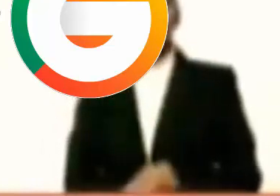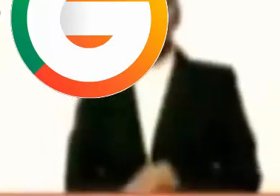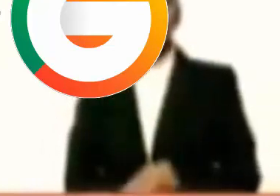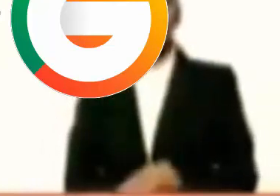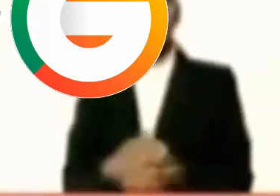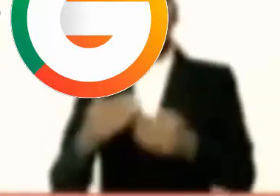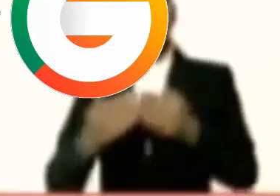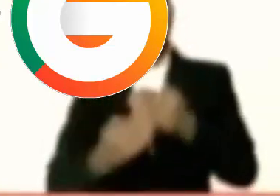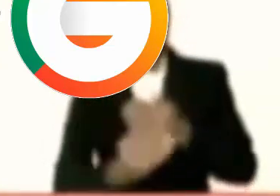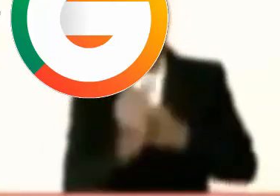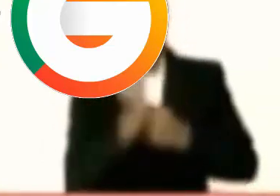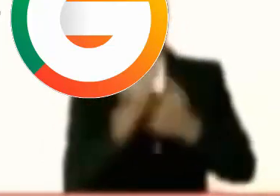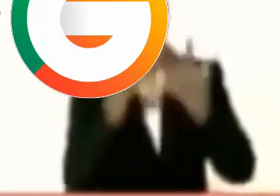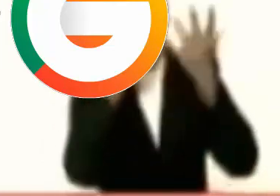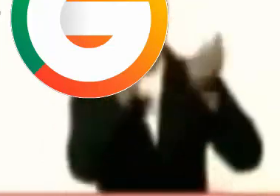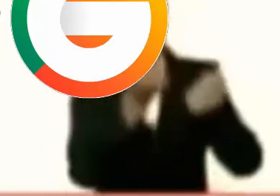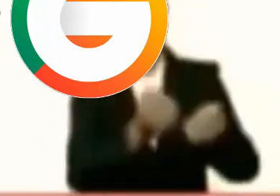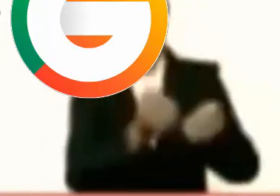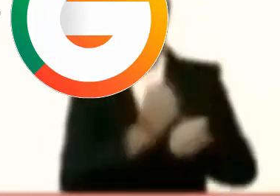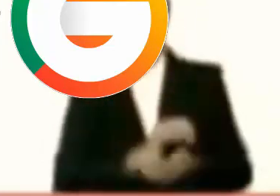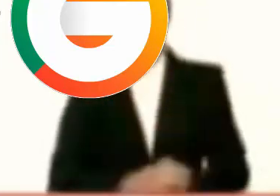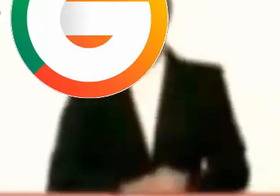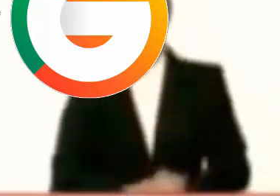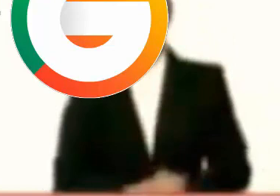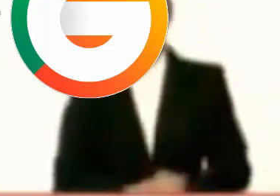Vamos hacia el entendimiento.